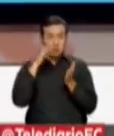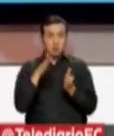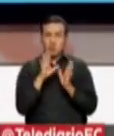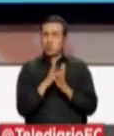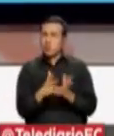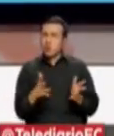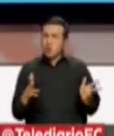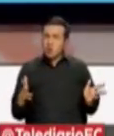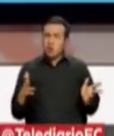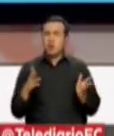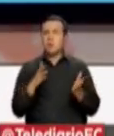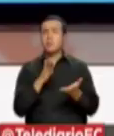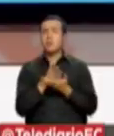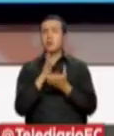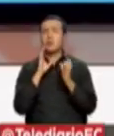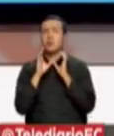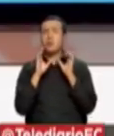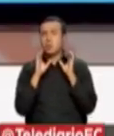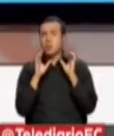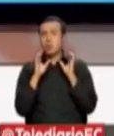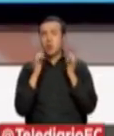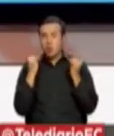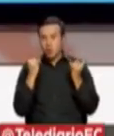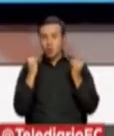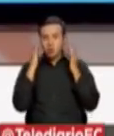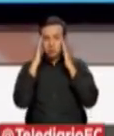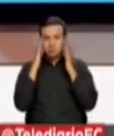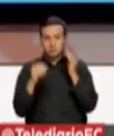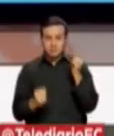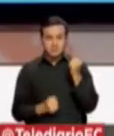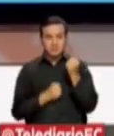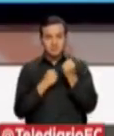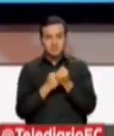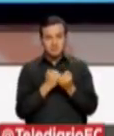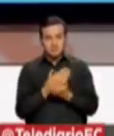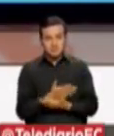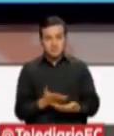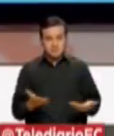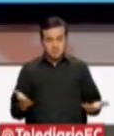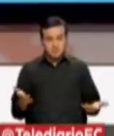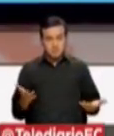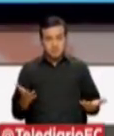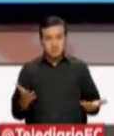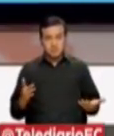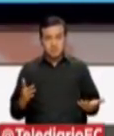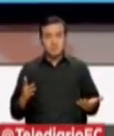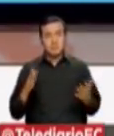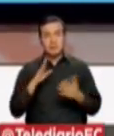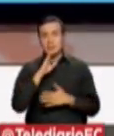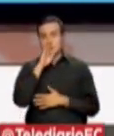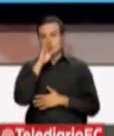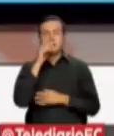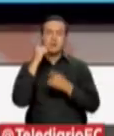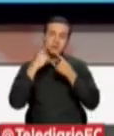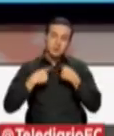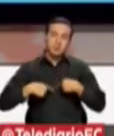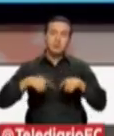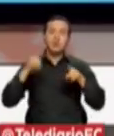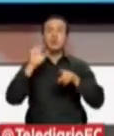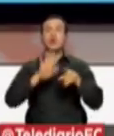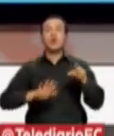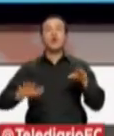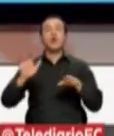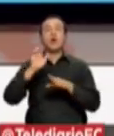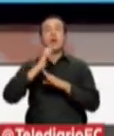y los medios de comunicación están haciendo estemos en primera fila para decirle al país